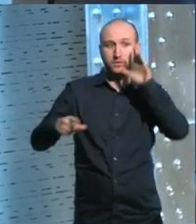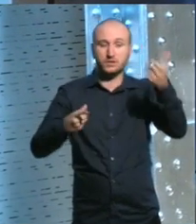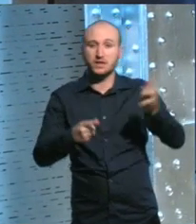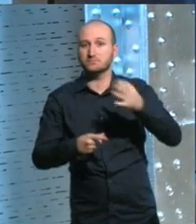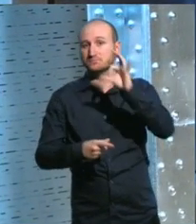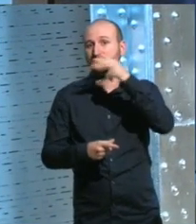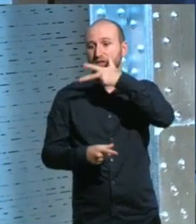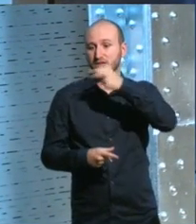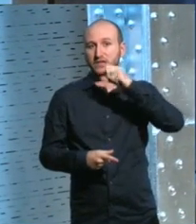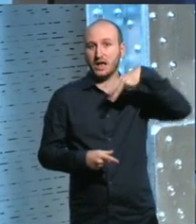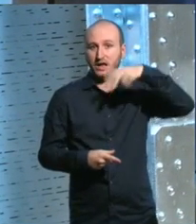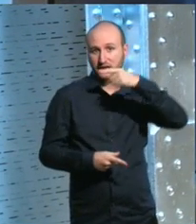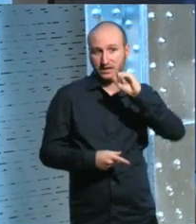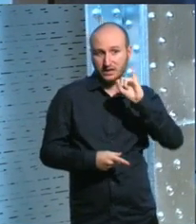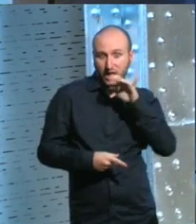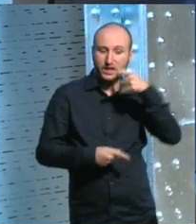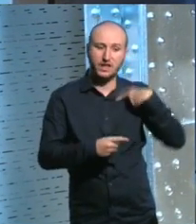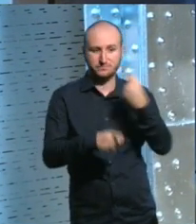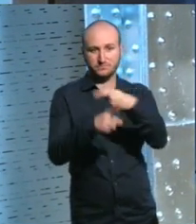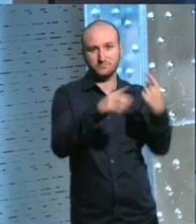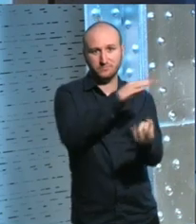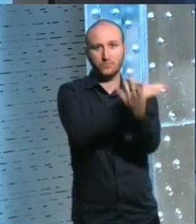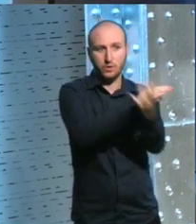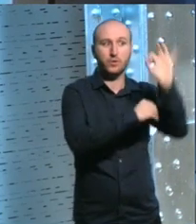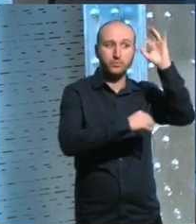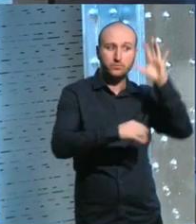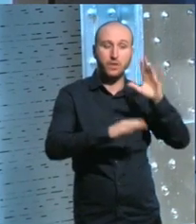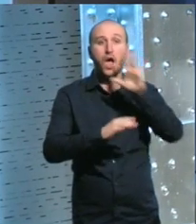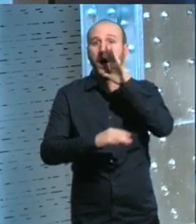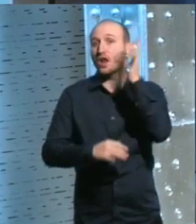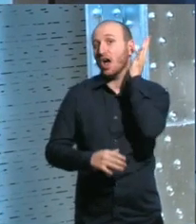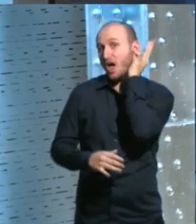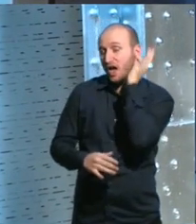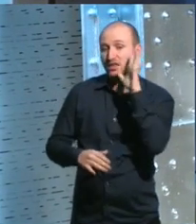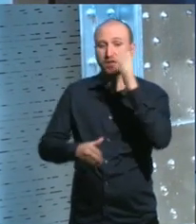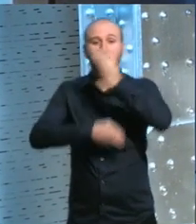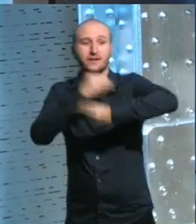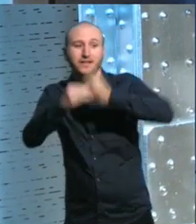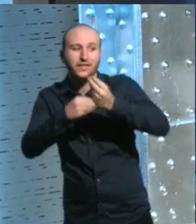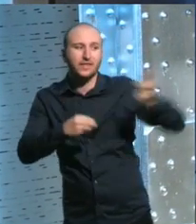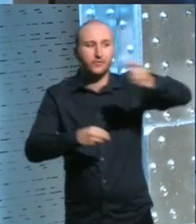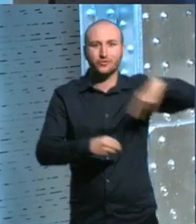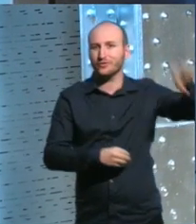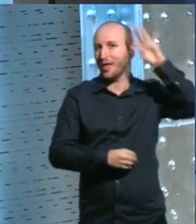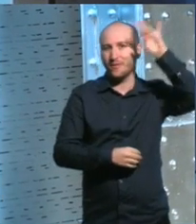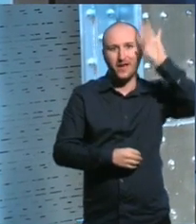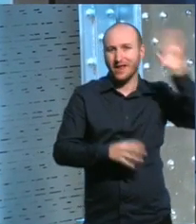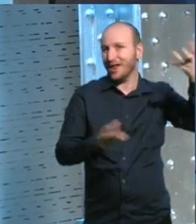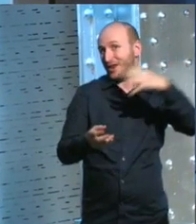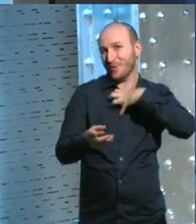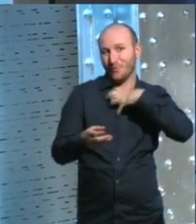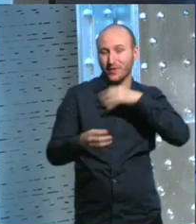hacer innovación perturbadora de a de veras, y ella está haciendo algo que ustedes no se imaginan, una